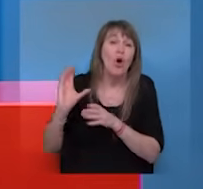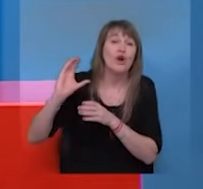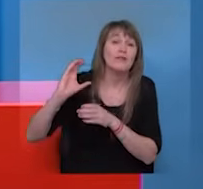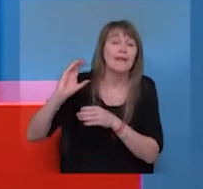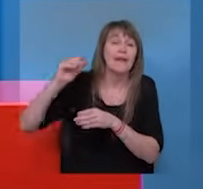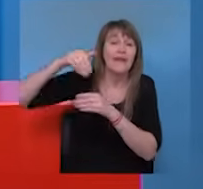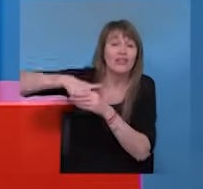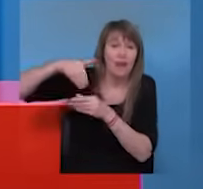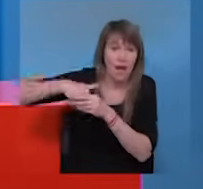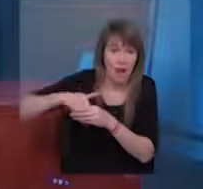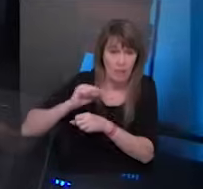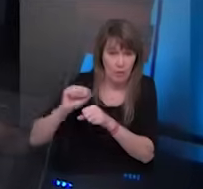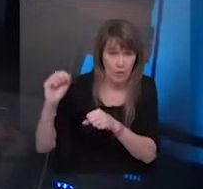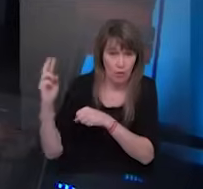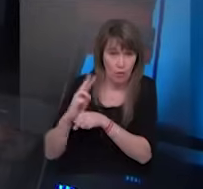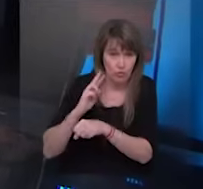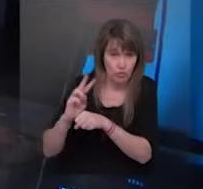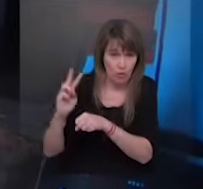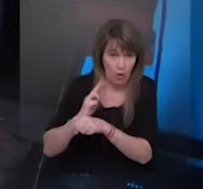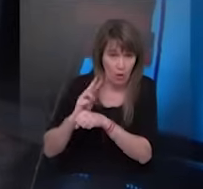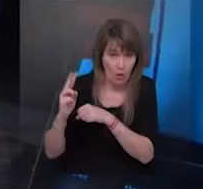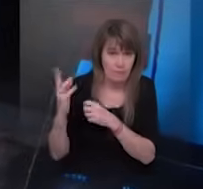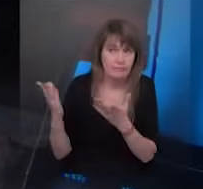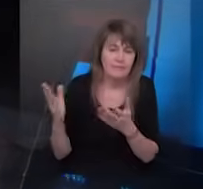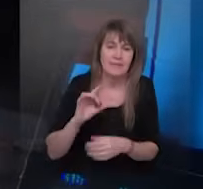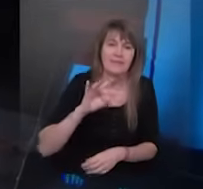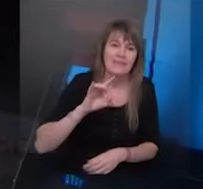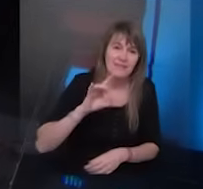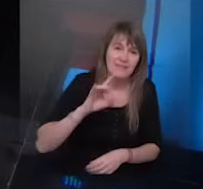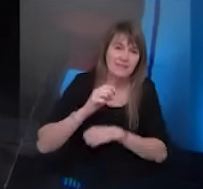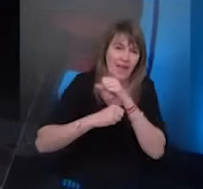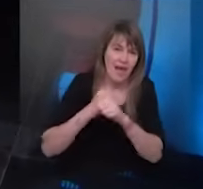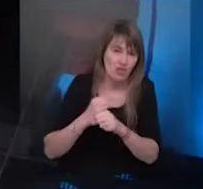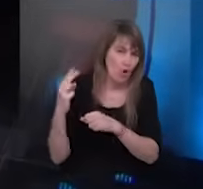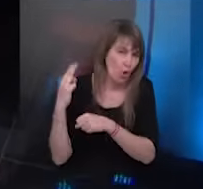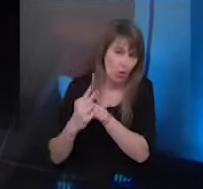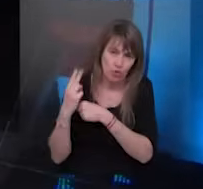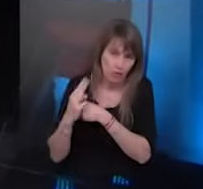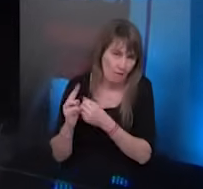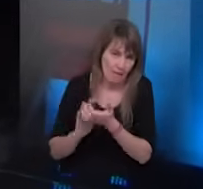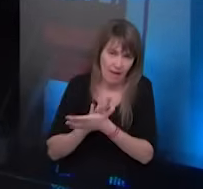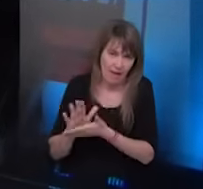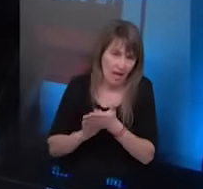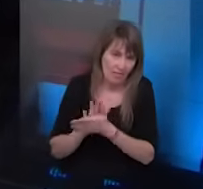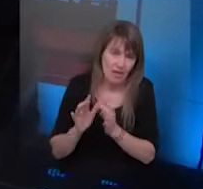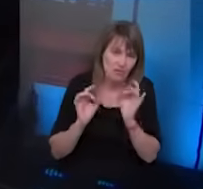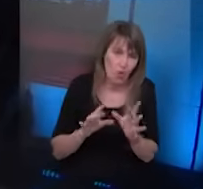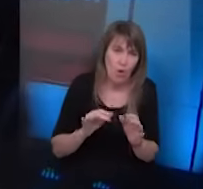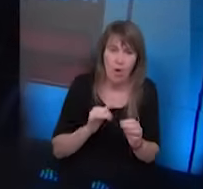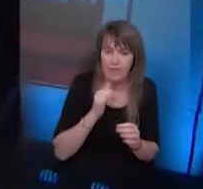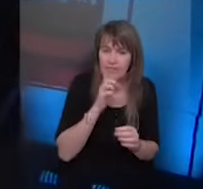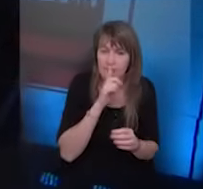esto es un gran tema ese no y bueno venimos 15 años donde no controló lo único que hizo fue recibir las declaraciones